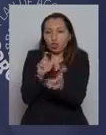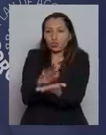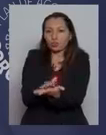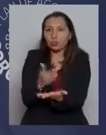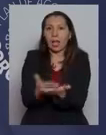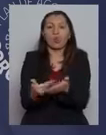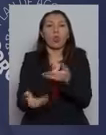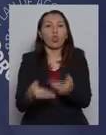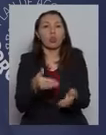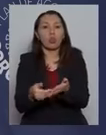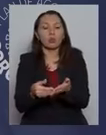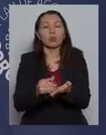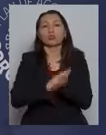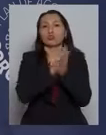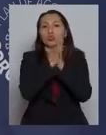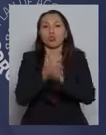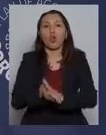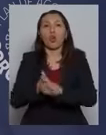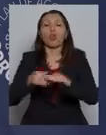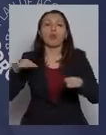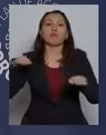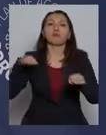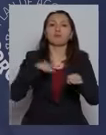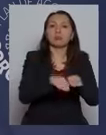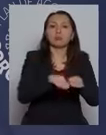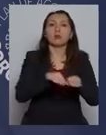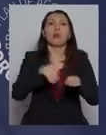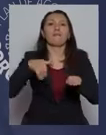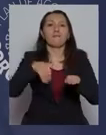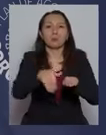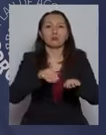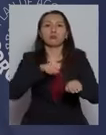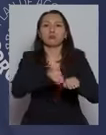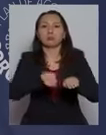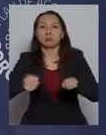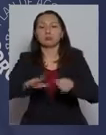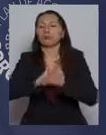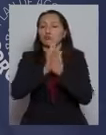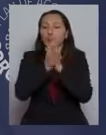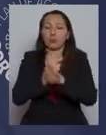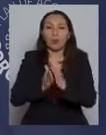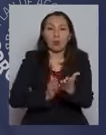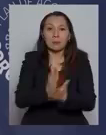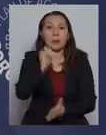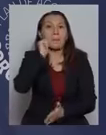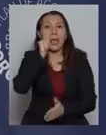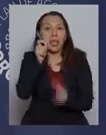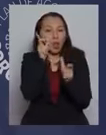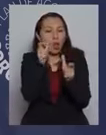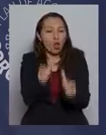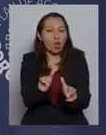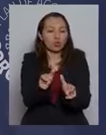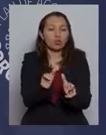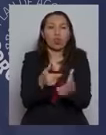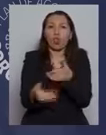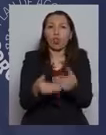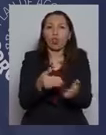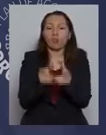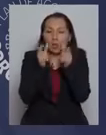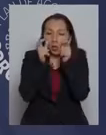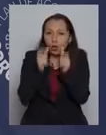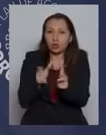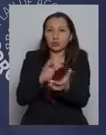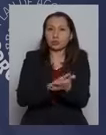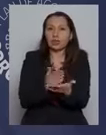sanitarios en todos los terminales de nuestro país. Se partirá el día de mañana con los